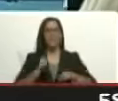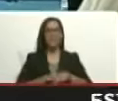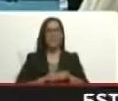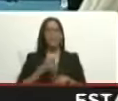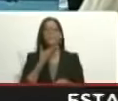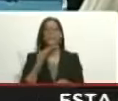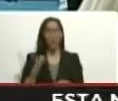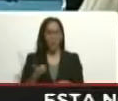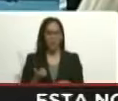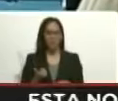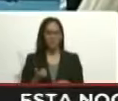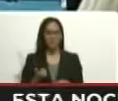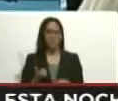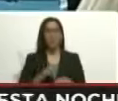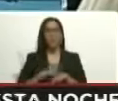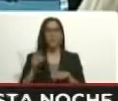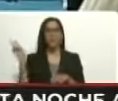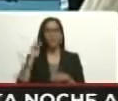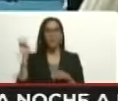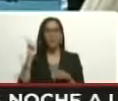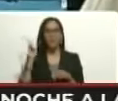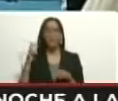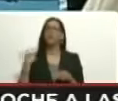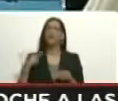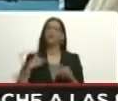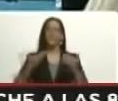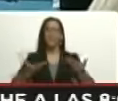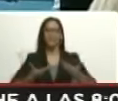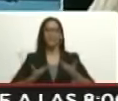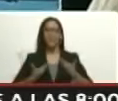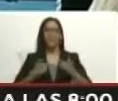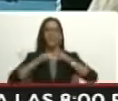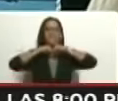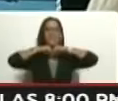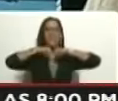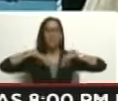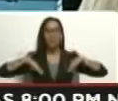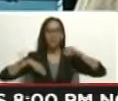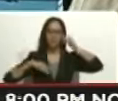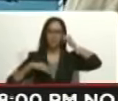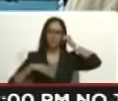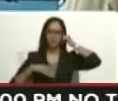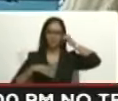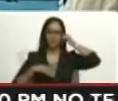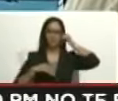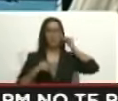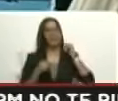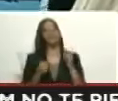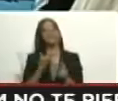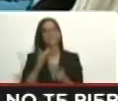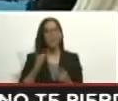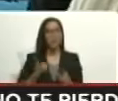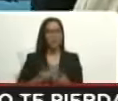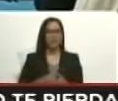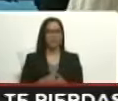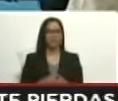mejores. Porque a Venezuela lo que le tiene que venir es bendiciones. Es mejoría.